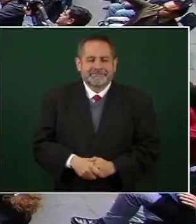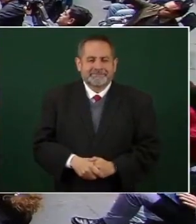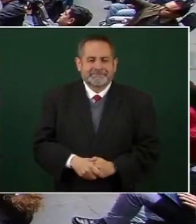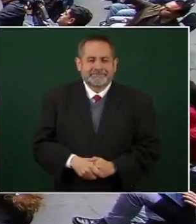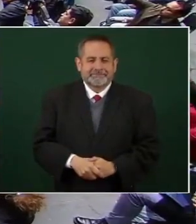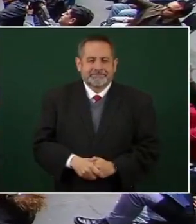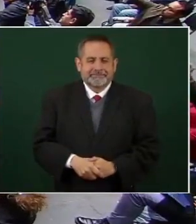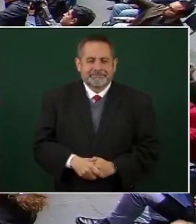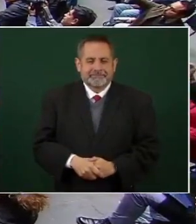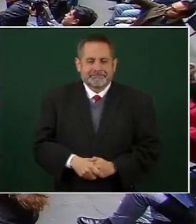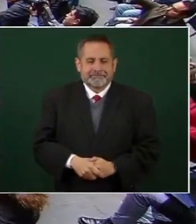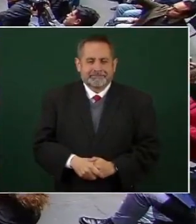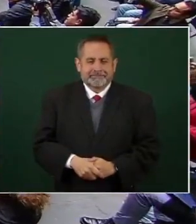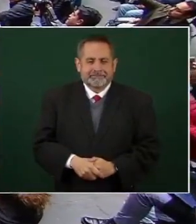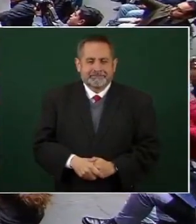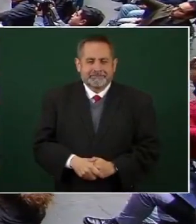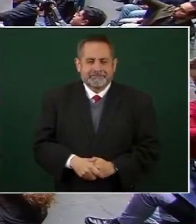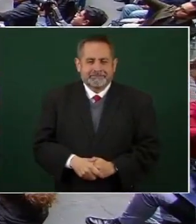Para todo.